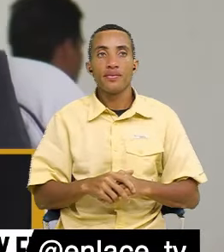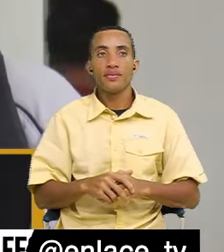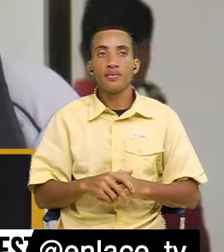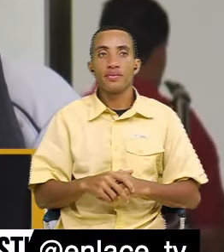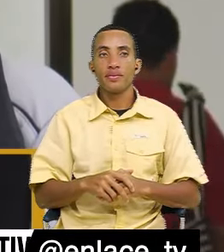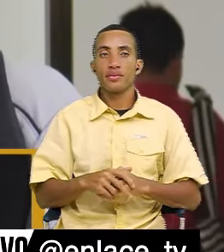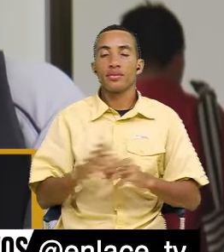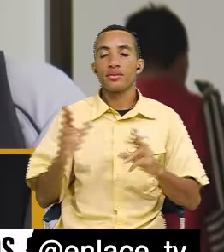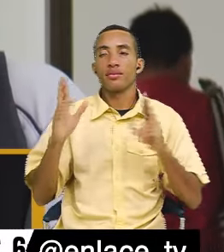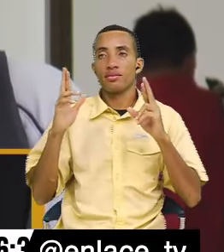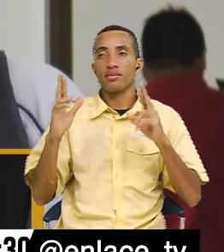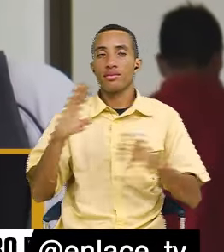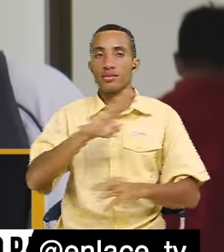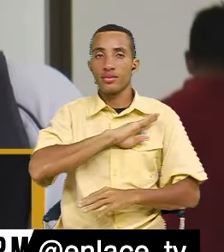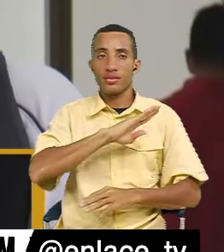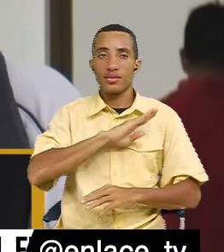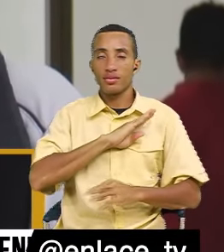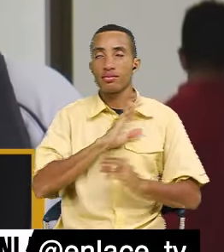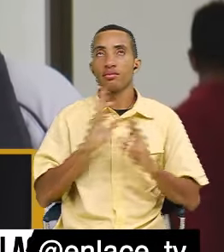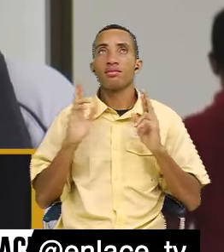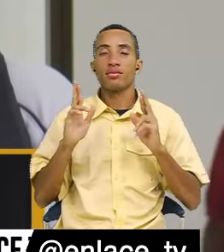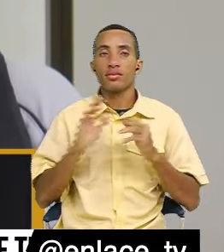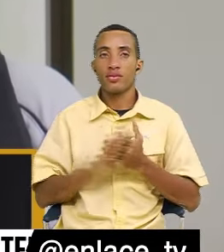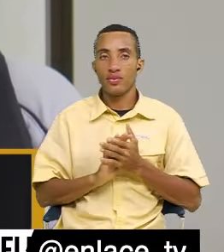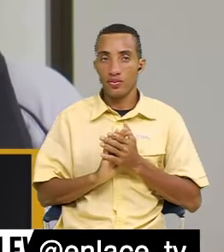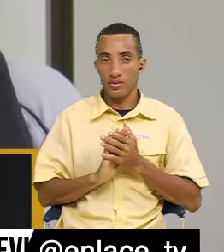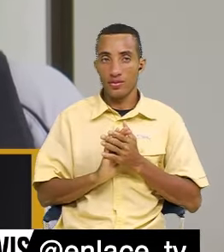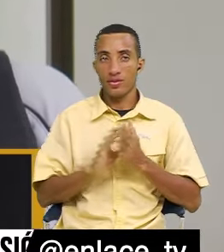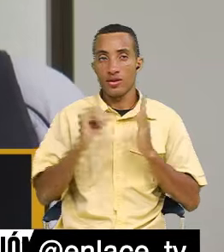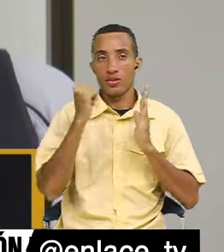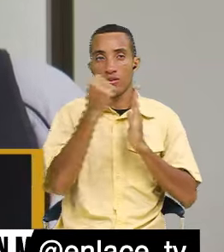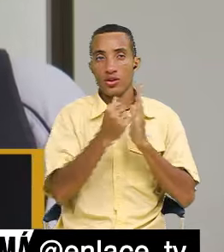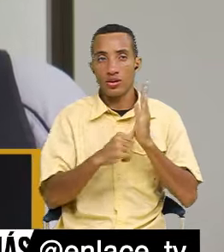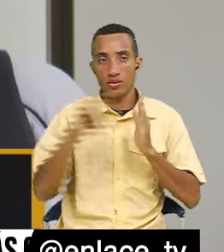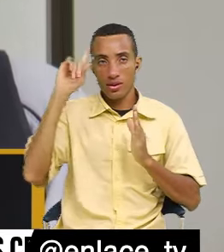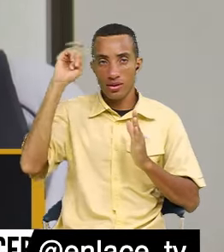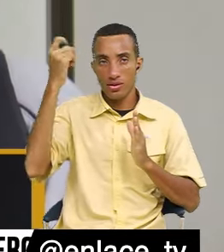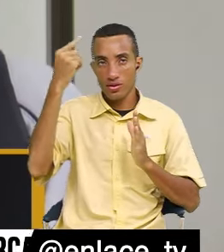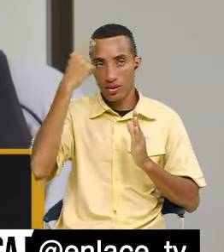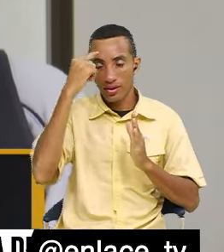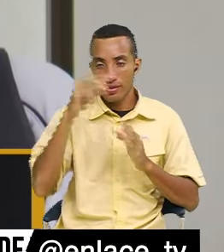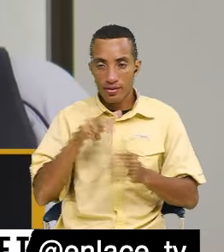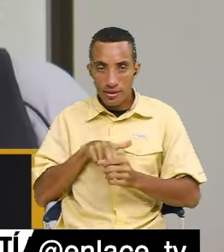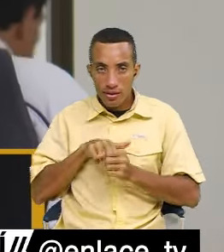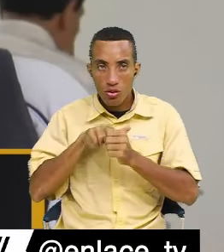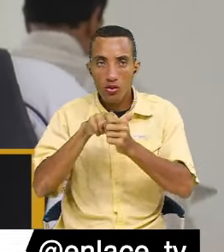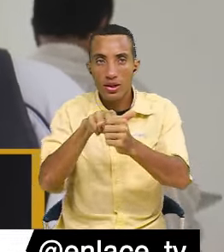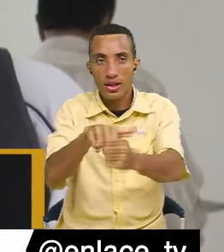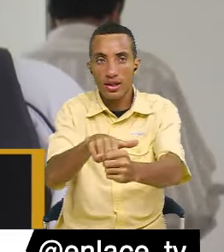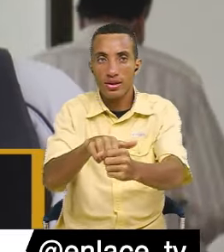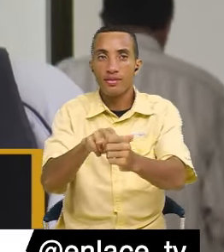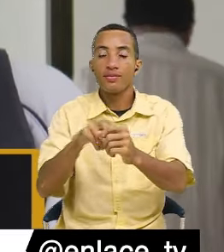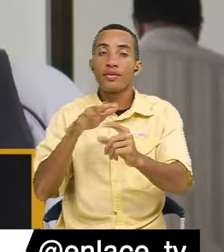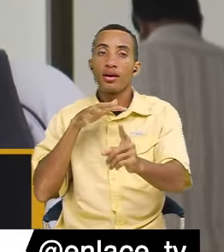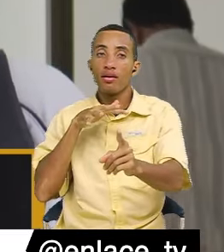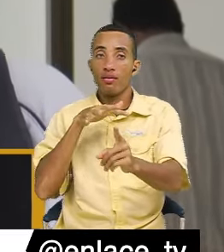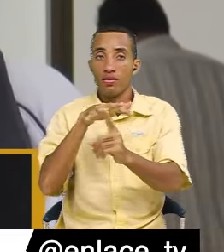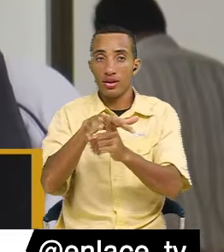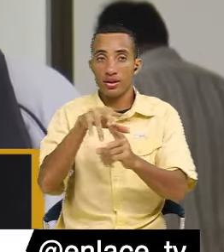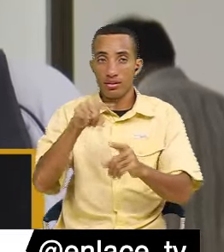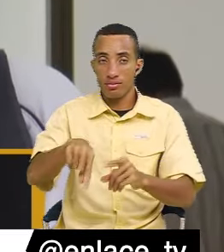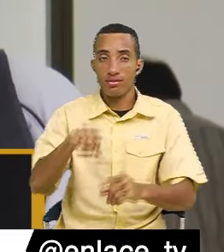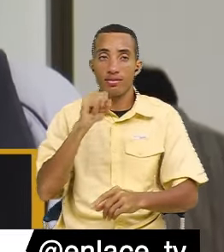en su programa de gobierno, que es la movilidad que tiene que ver, que afecta a Barranca